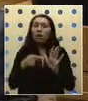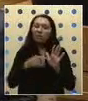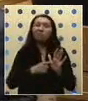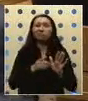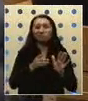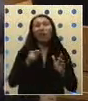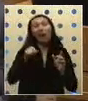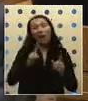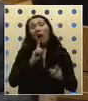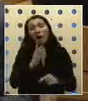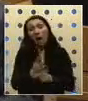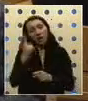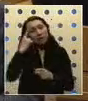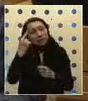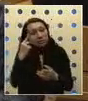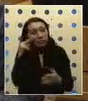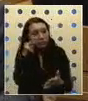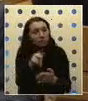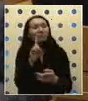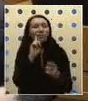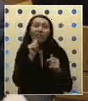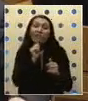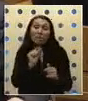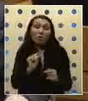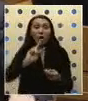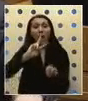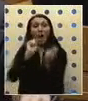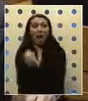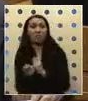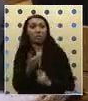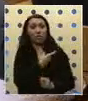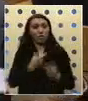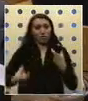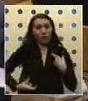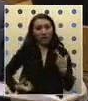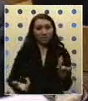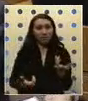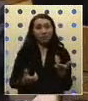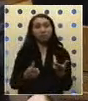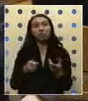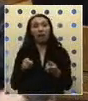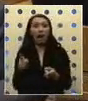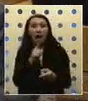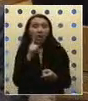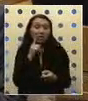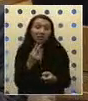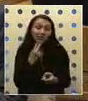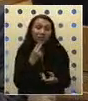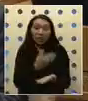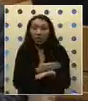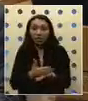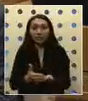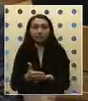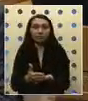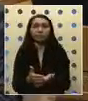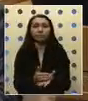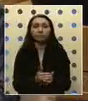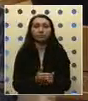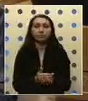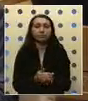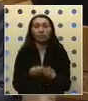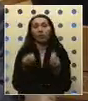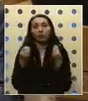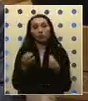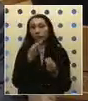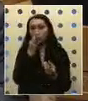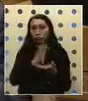de gobierno, y hay que considerar eso porque es parte de las cuestiones que se viven. Bueno,